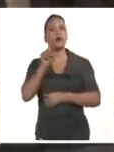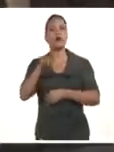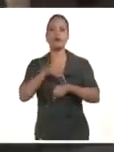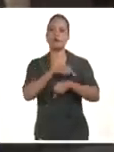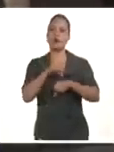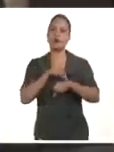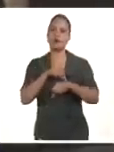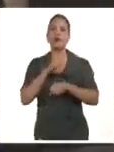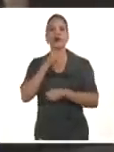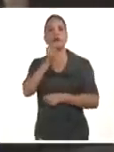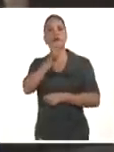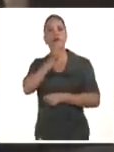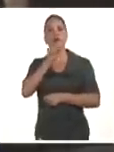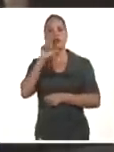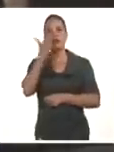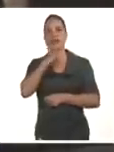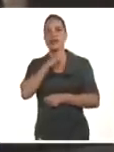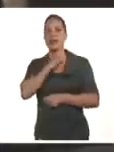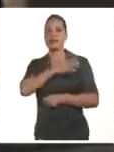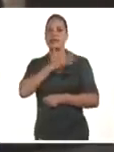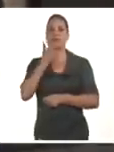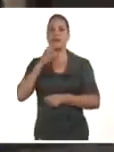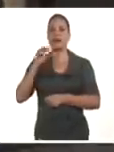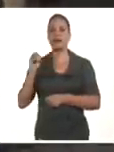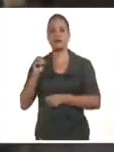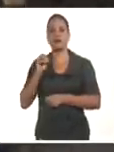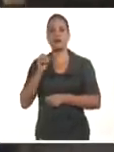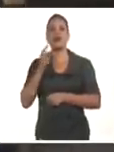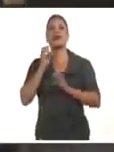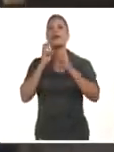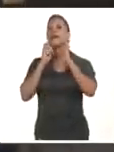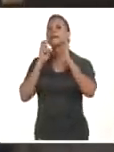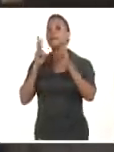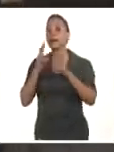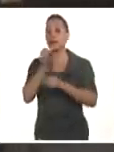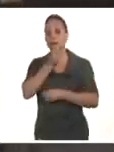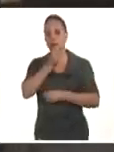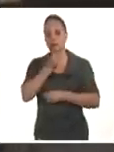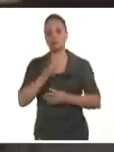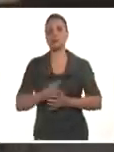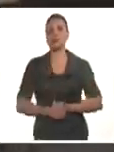Soy Lázaro Manuel Alonso, en vivo desde los jardines del Capitolio Nacional. Devuelvo la señal a estudios.